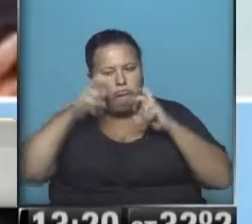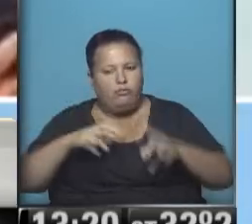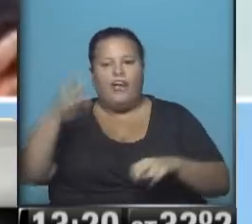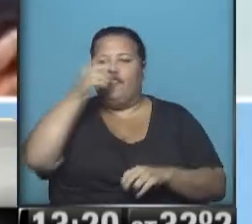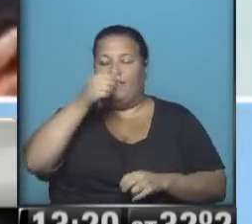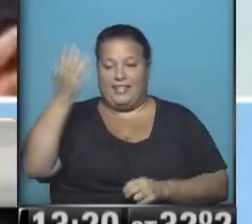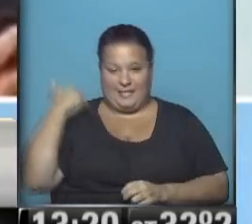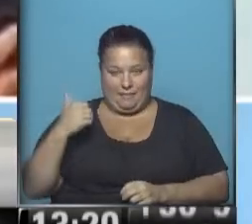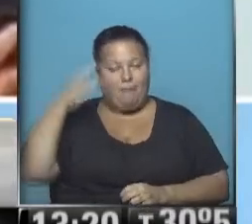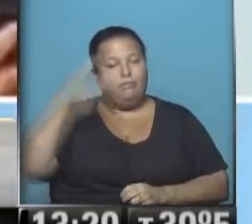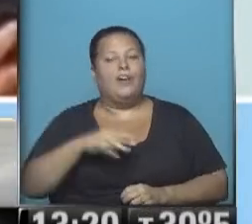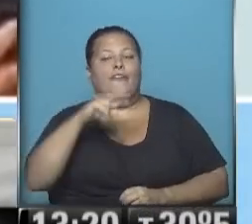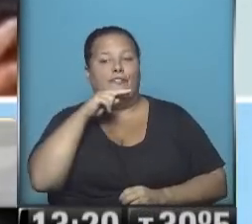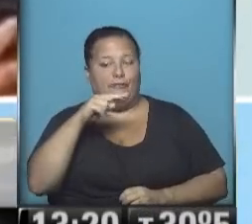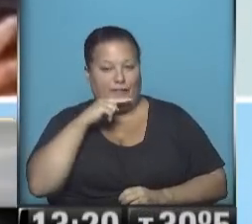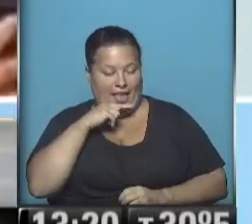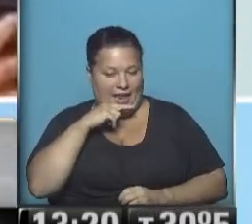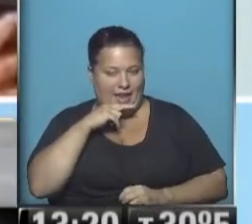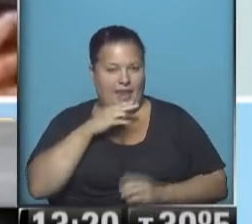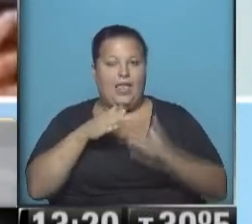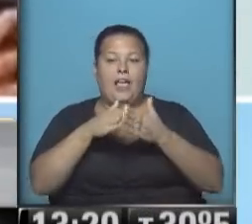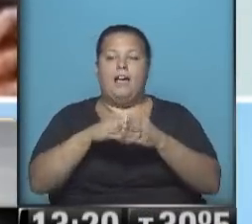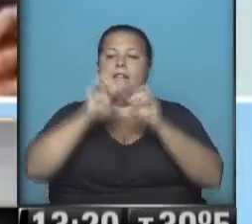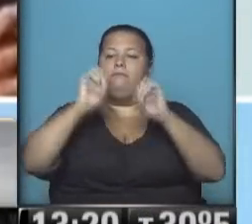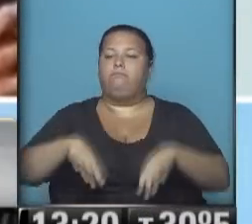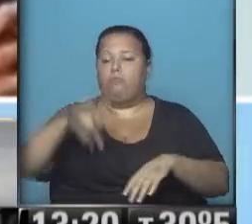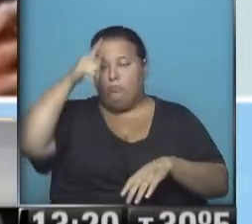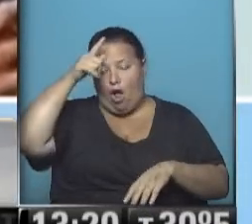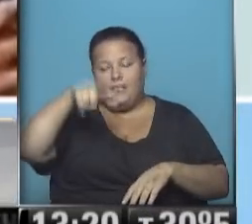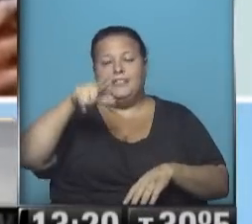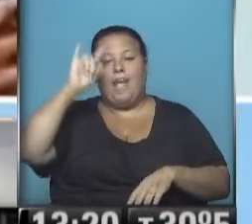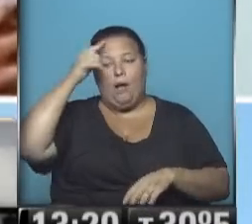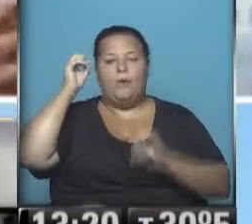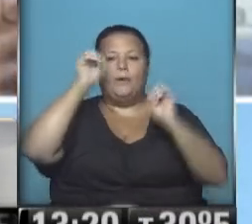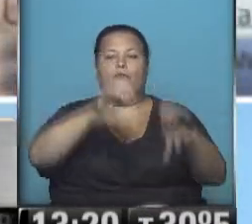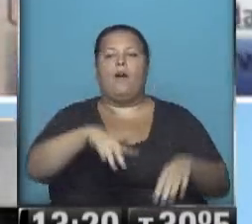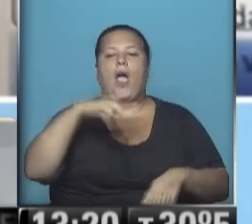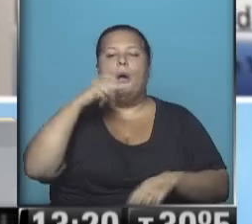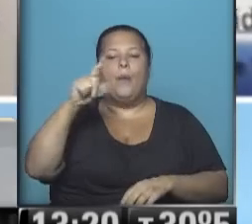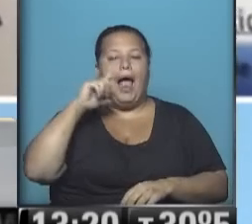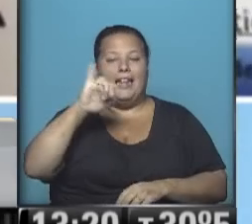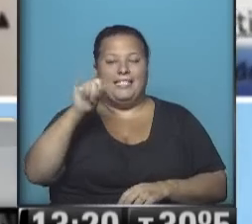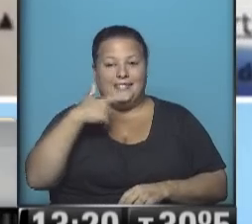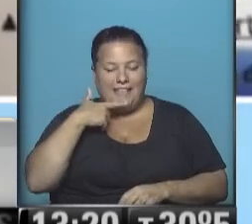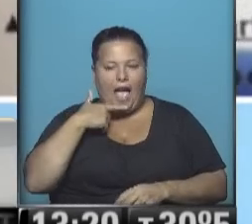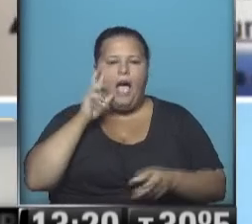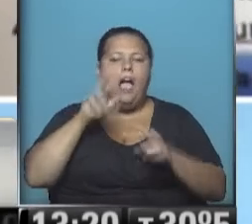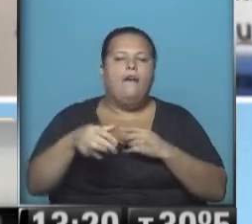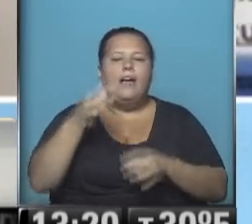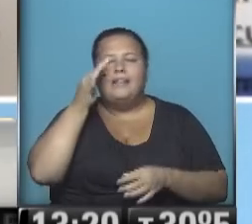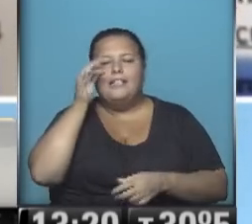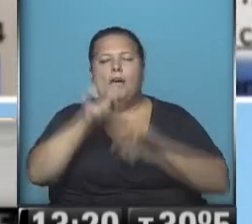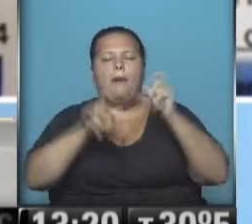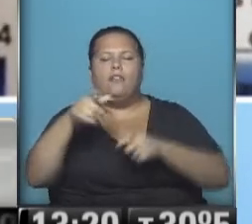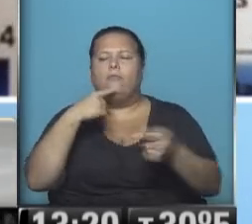semana en verdad el viernes hubo un desembarco de la policía de Montevideo en balizas entraron a tomar testimonios de